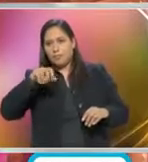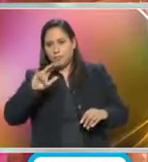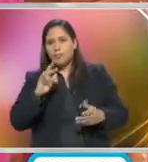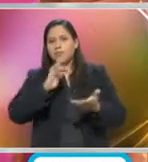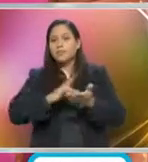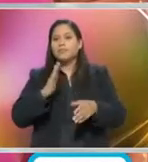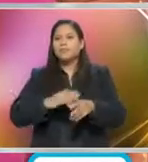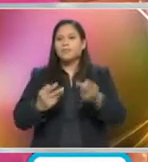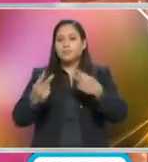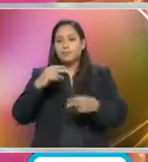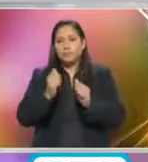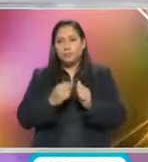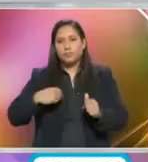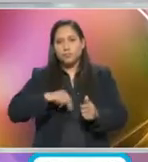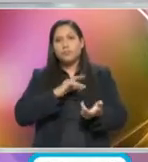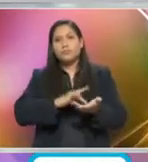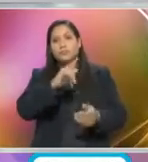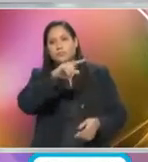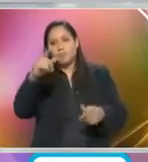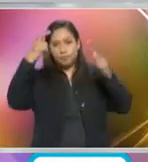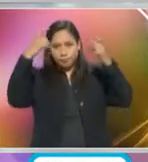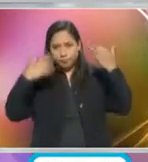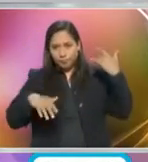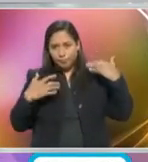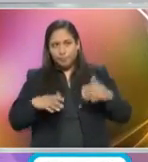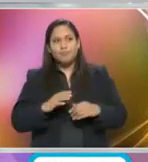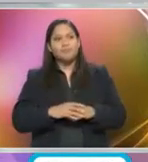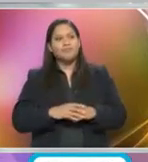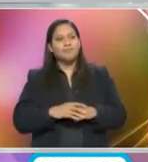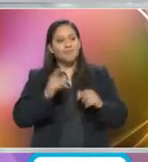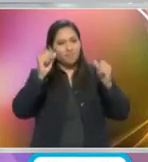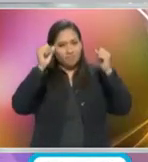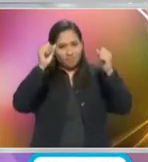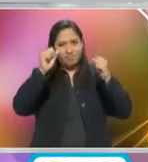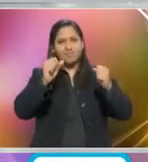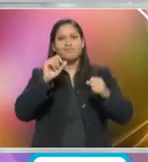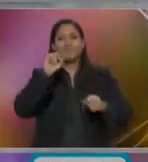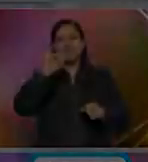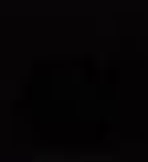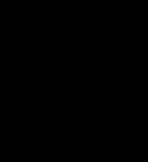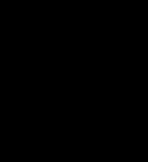nosotros. Muchas gracias al mariachi. Sí. Gracias, gracias. ¡Nuevo Juvenil Azteca! ¡Eso!